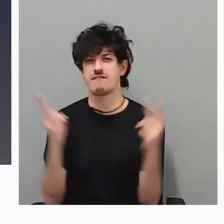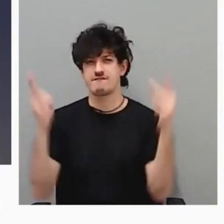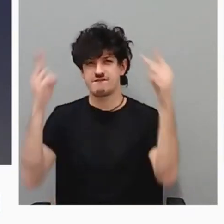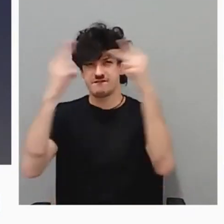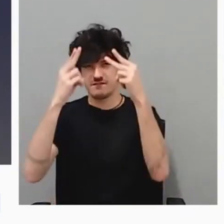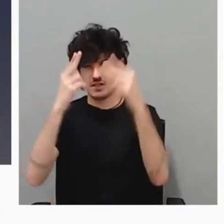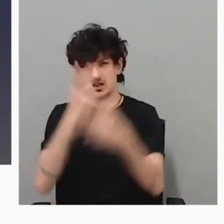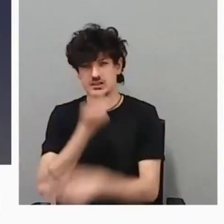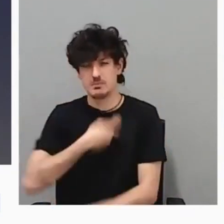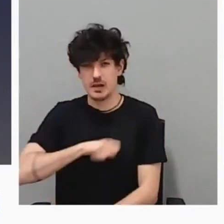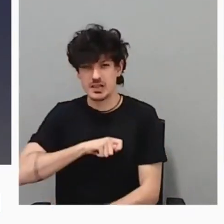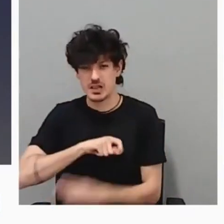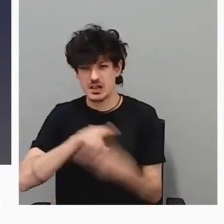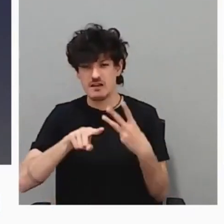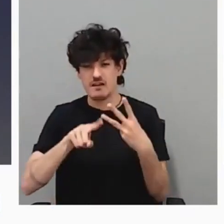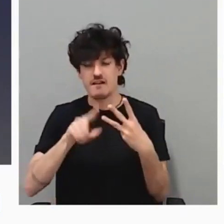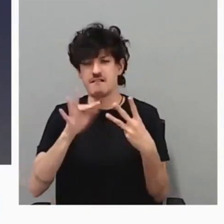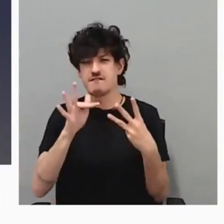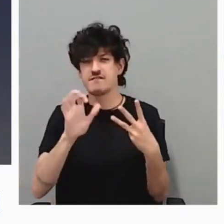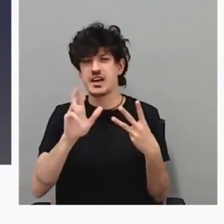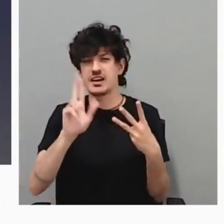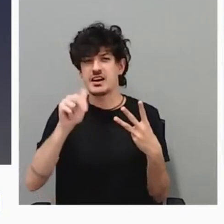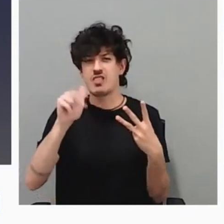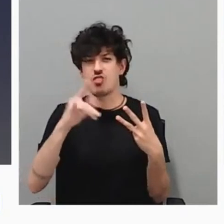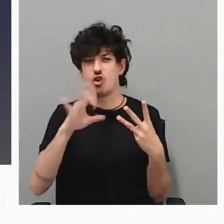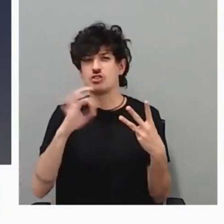Fernando Sierra es cofundador y CEO de Educa